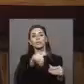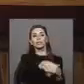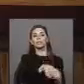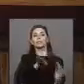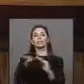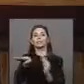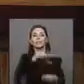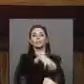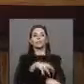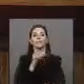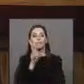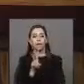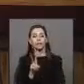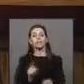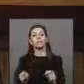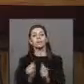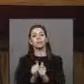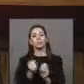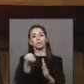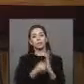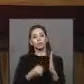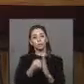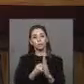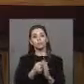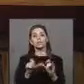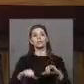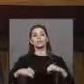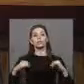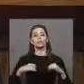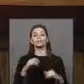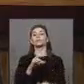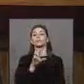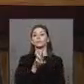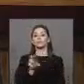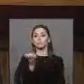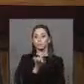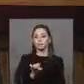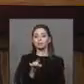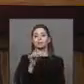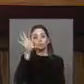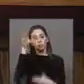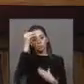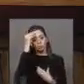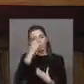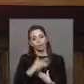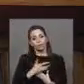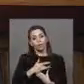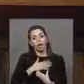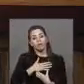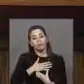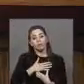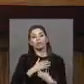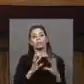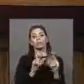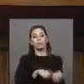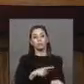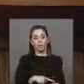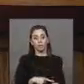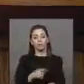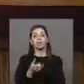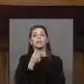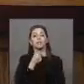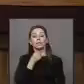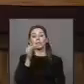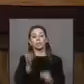de sus compañeros de lucha en el Partido Socialista y en la Juventud, y particularmente en el corazón de su familia, gracias al incansable